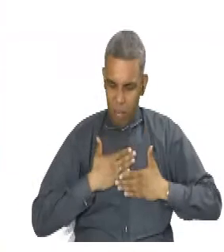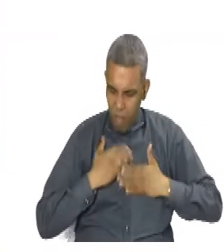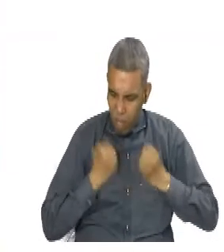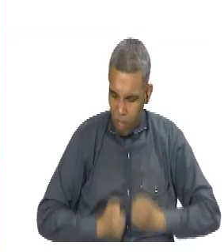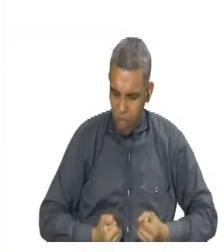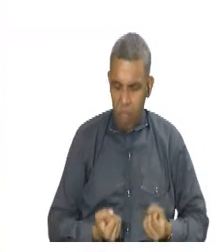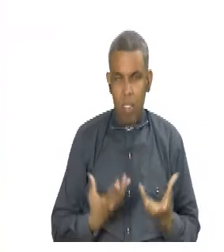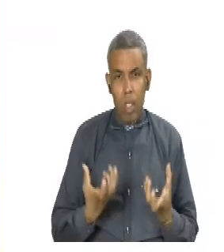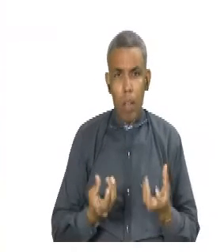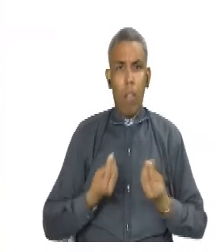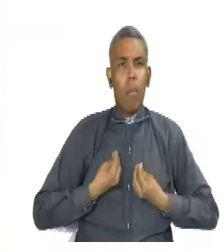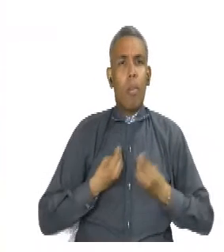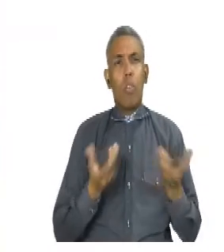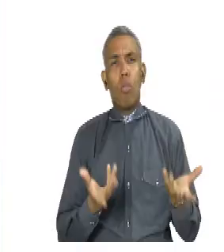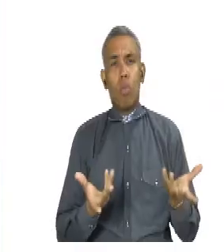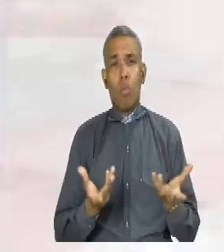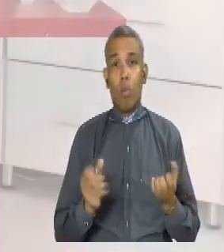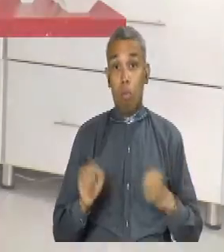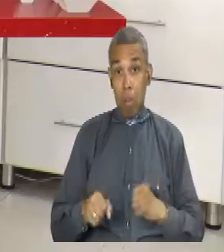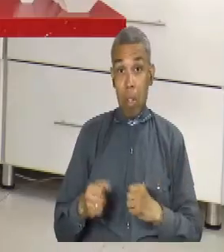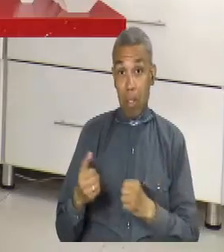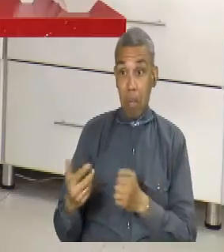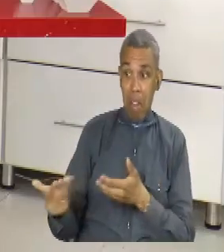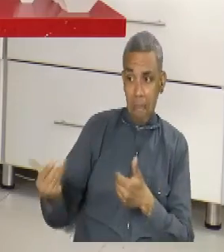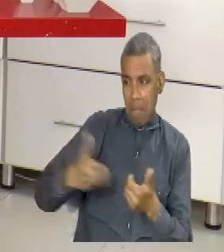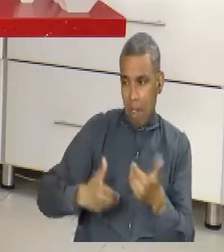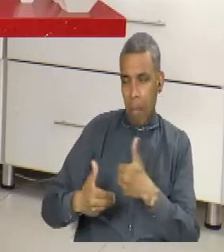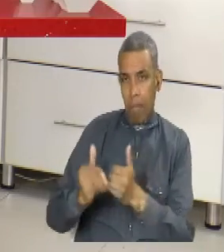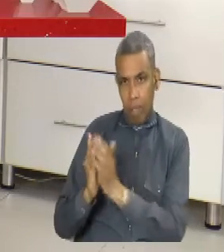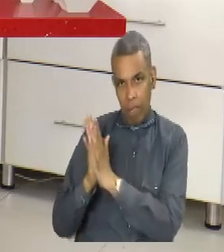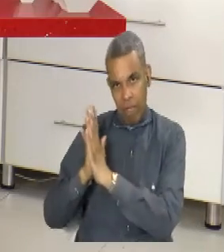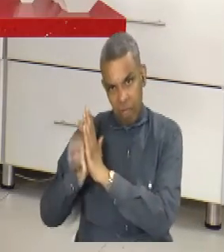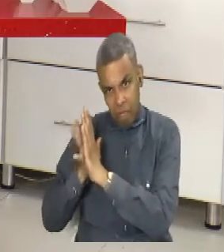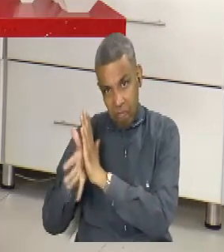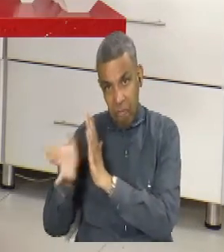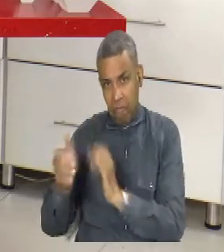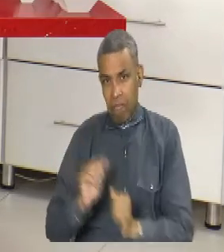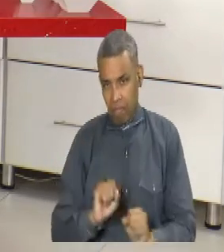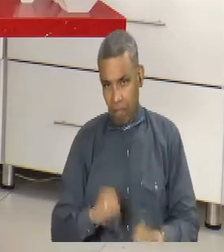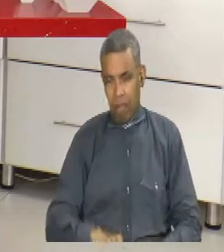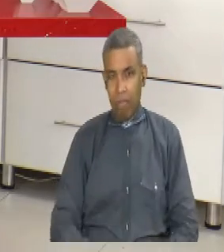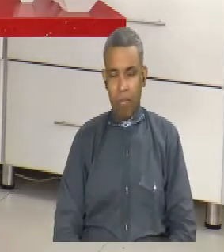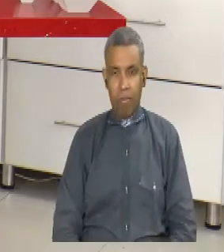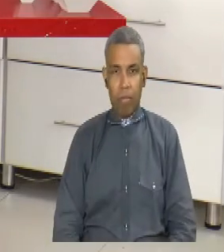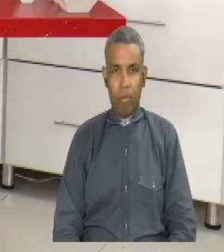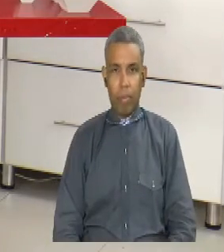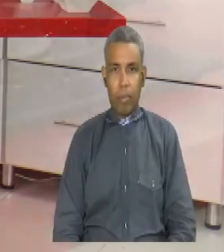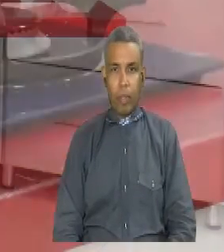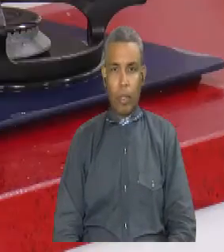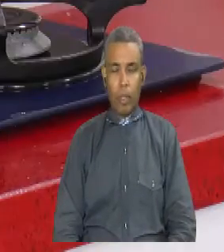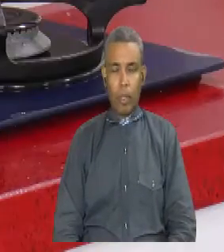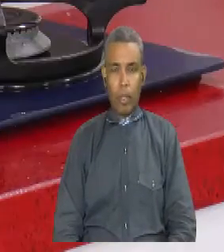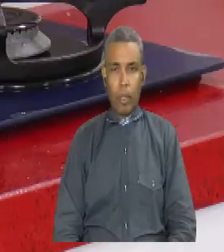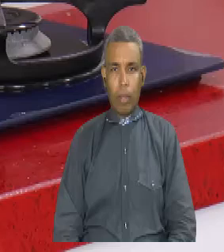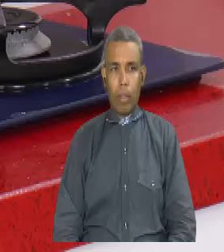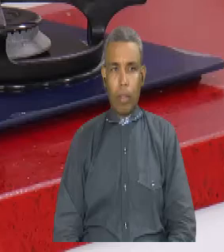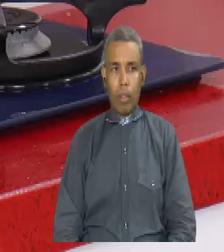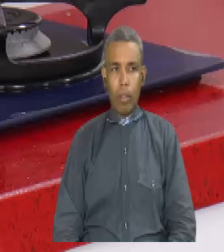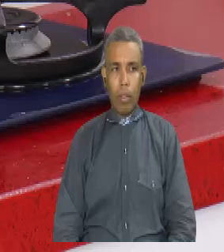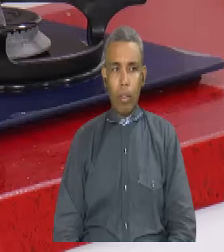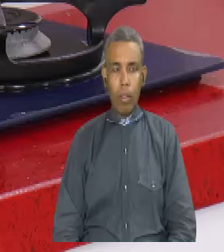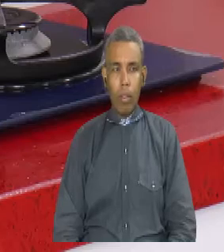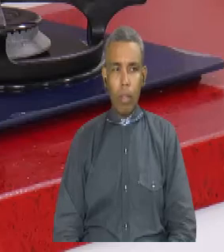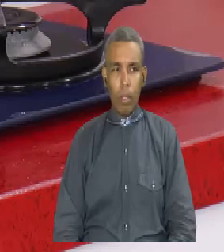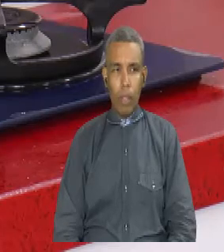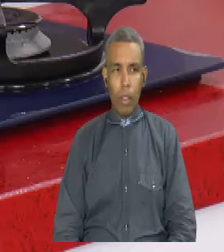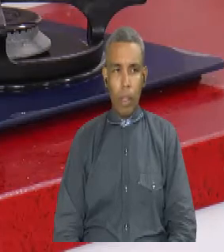poniendo. Pueden leerlo en sus pantallas. Y acá vamos a ver cómo van nuestras papas.